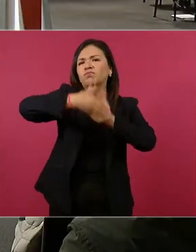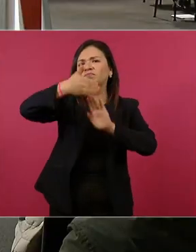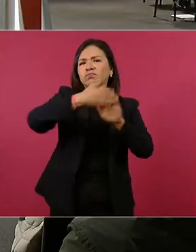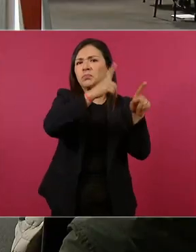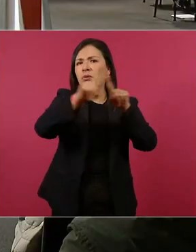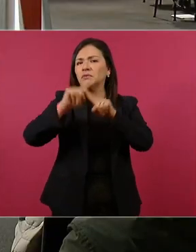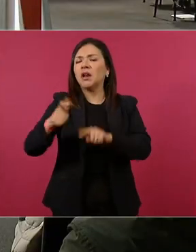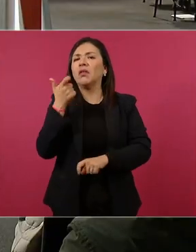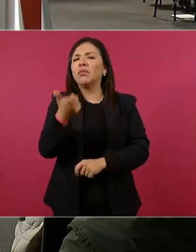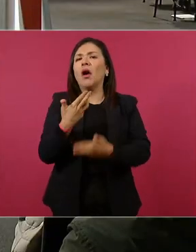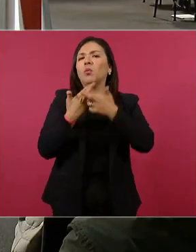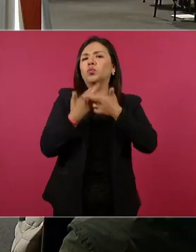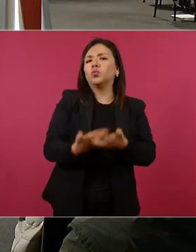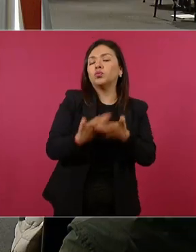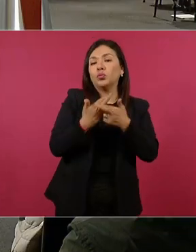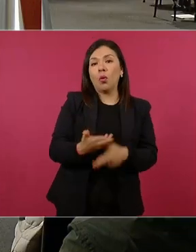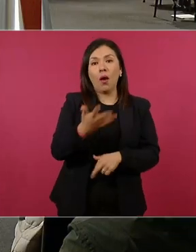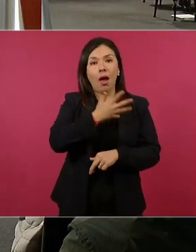que